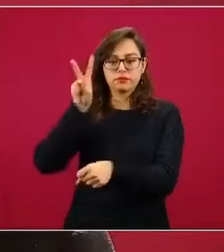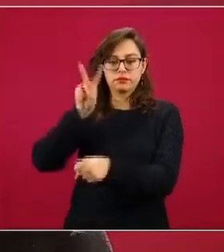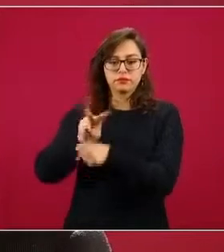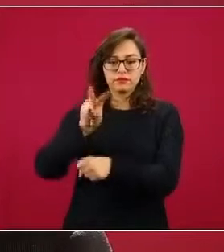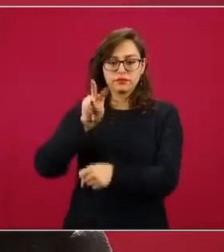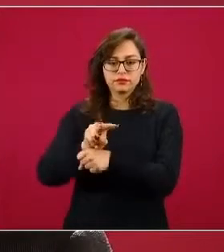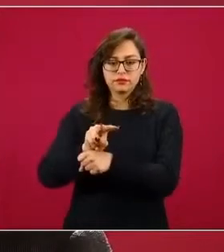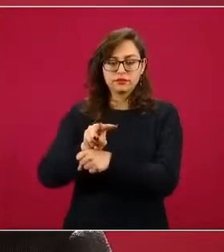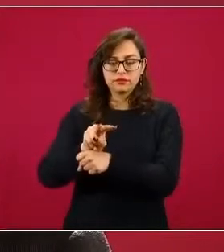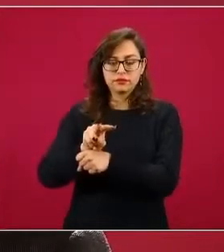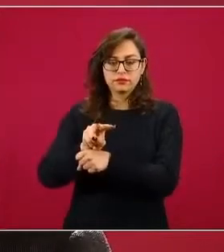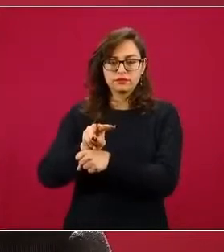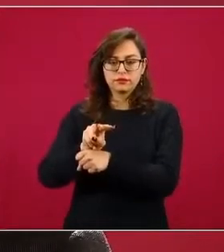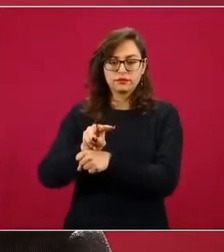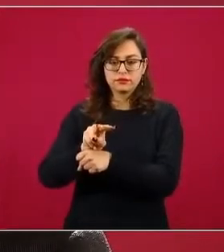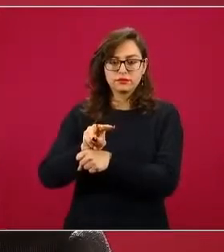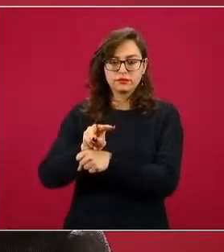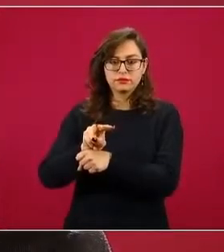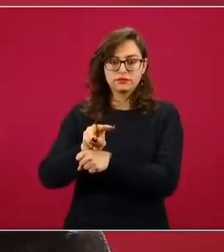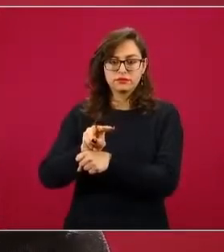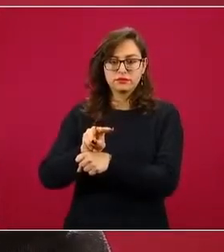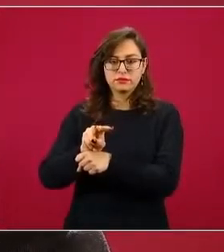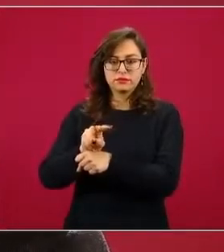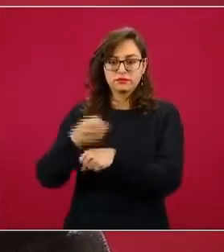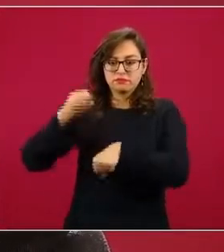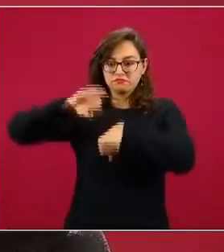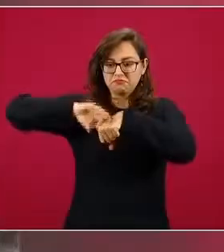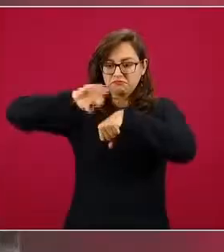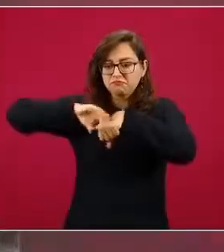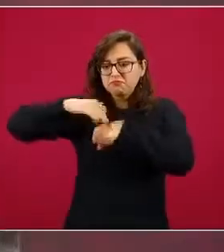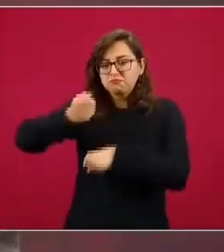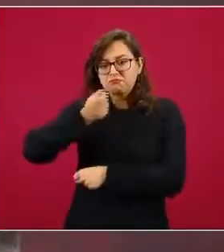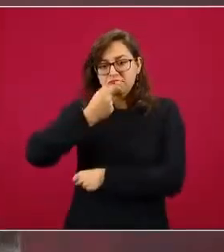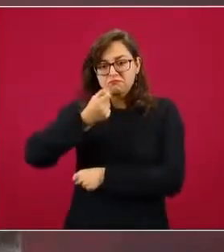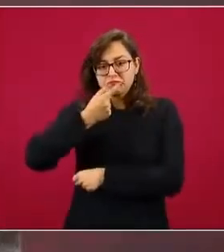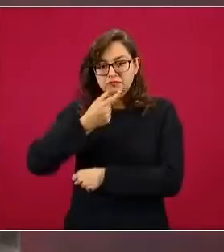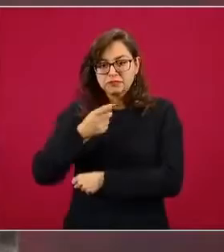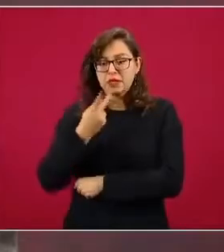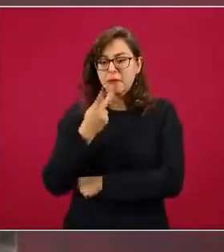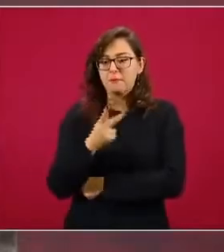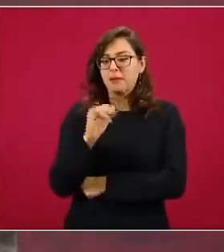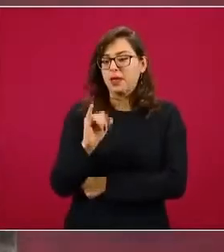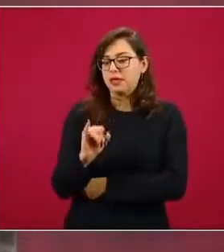inspección de farmacéuticos,